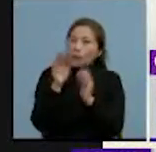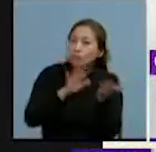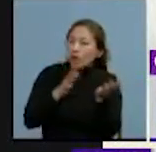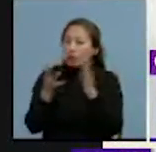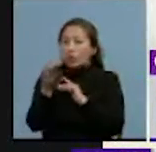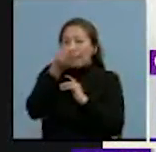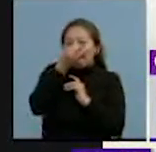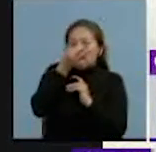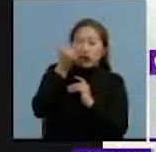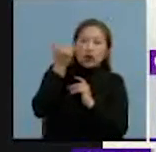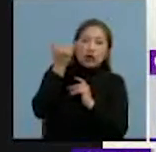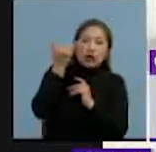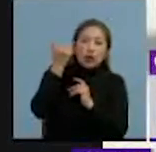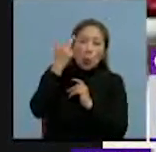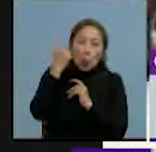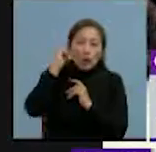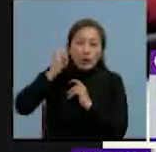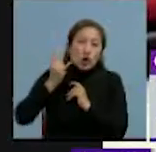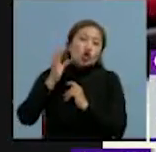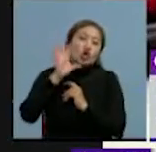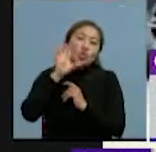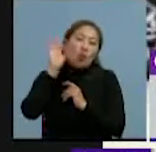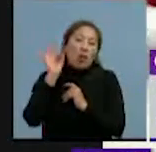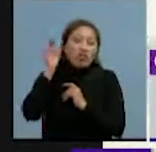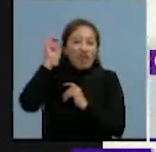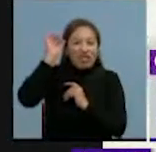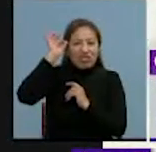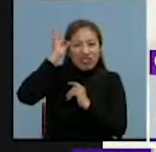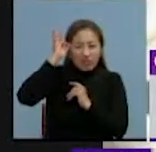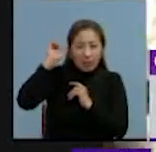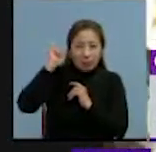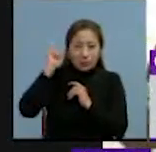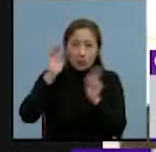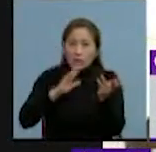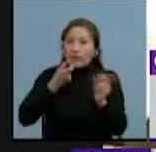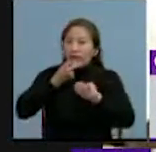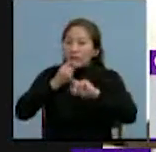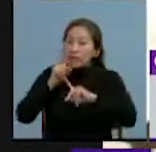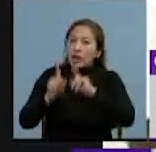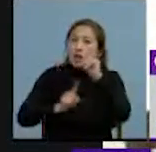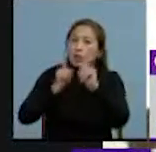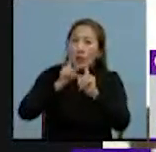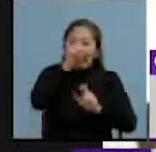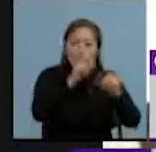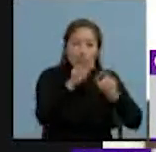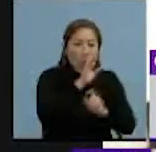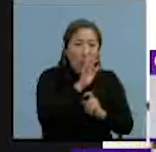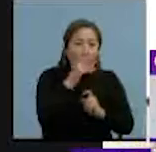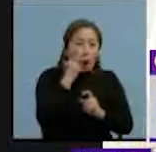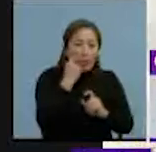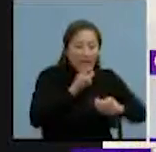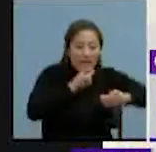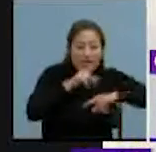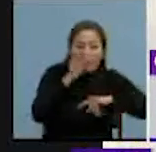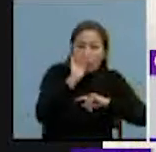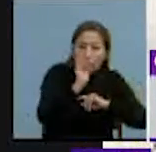los 29,50, 30 pesos. Hemos consultado también a algunos arbolitos que están trabajando